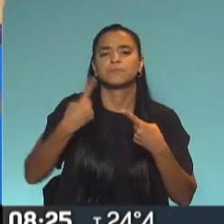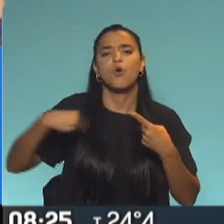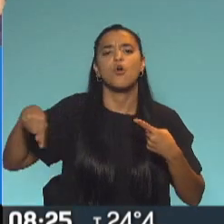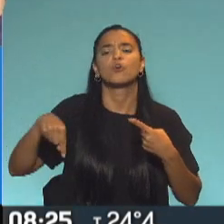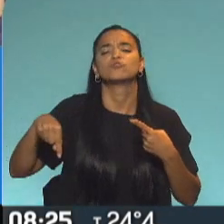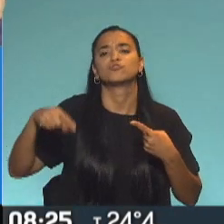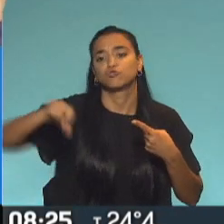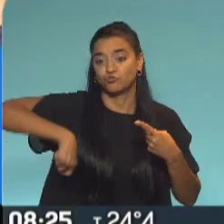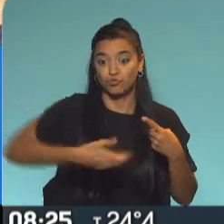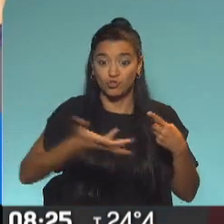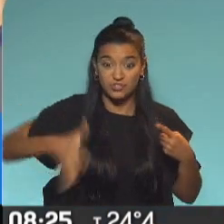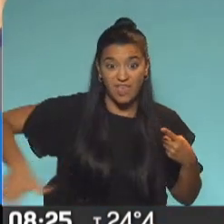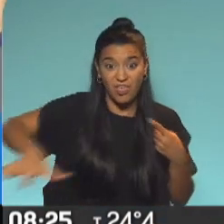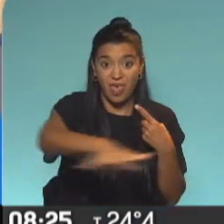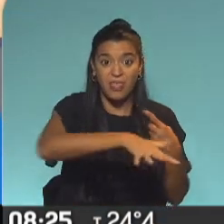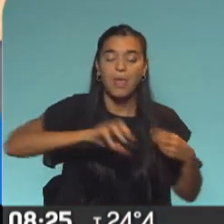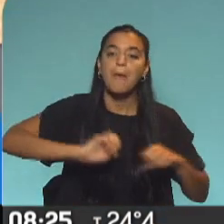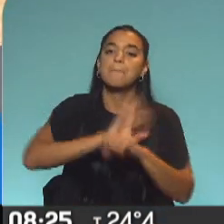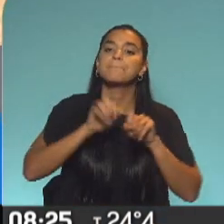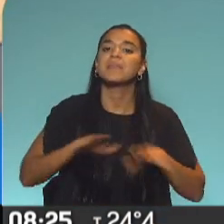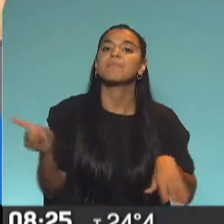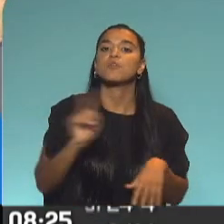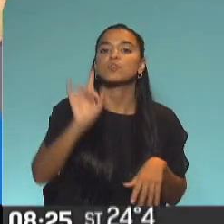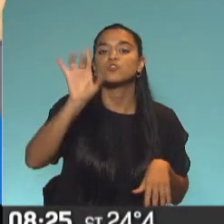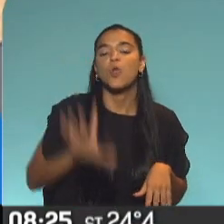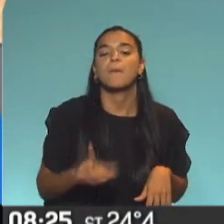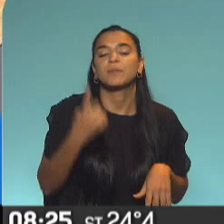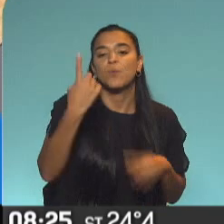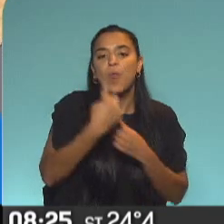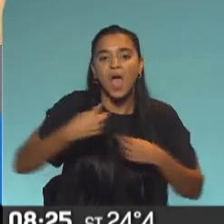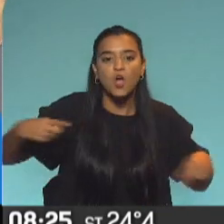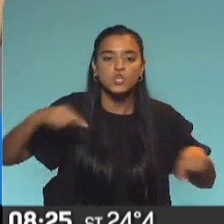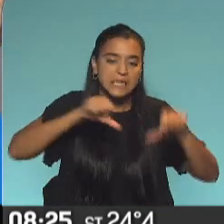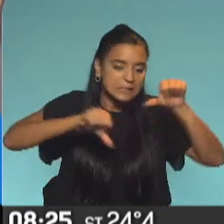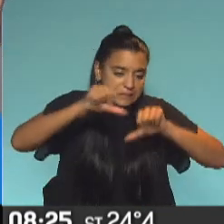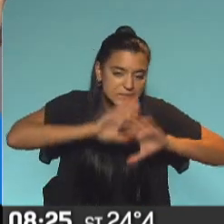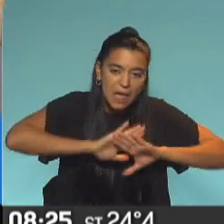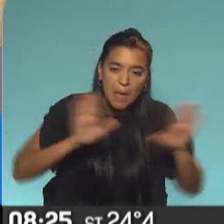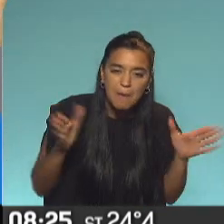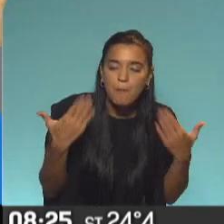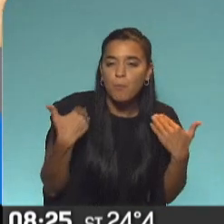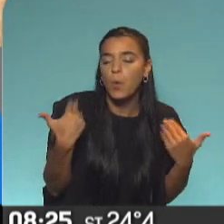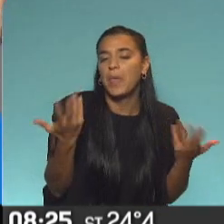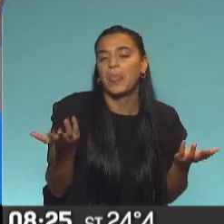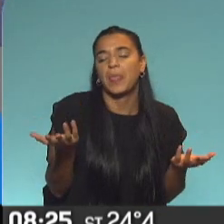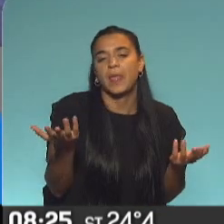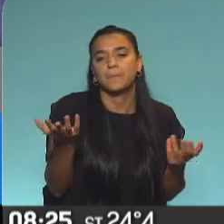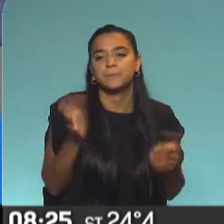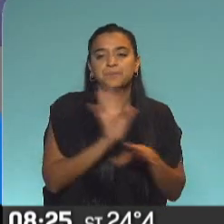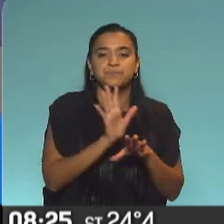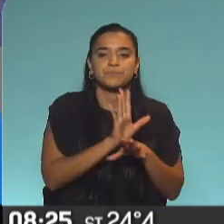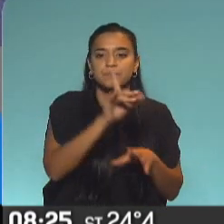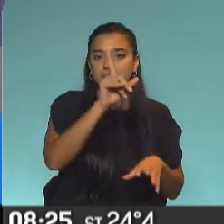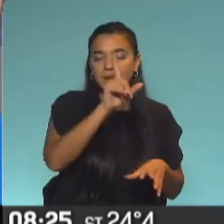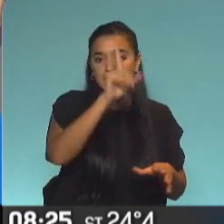sociales. Una pandemia no es solamente un hecho biológico que se pueda tratar simplemente en el consultorio